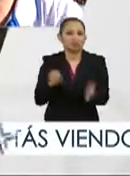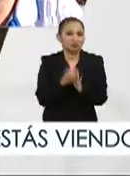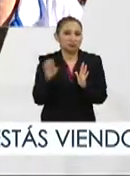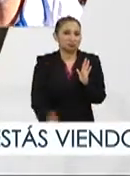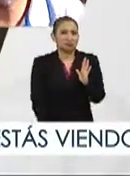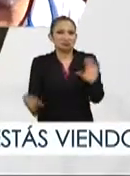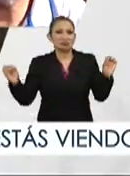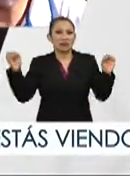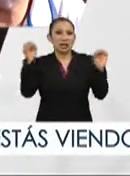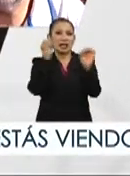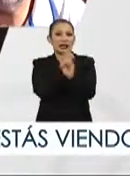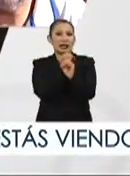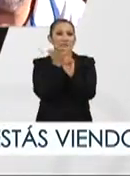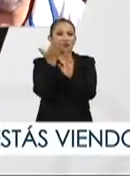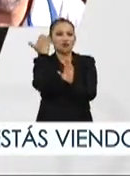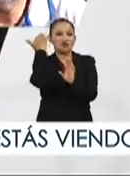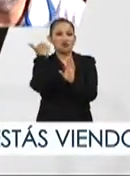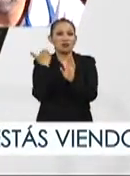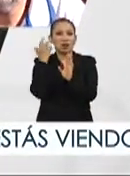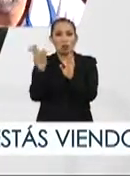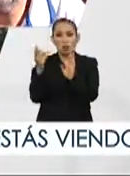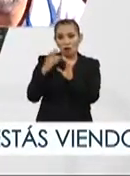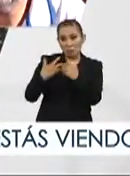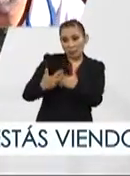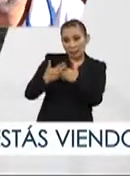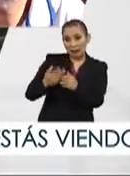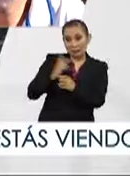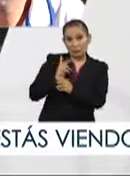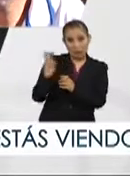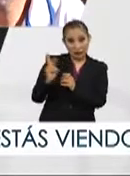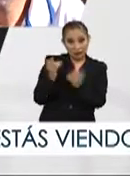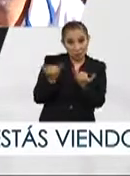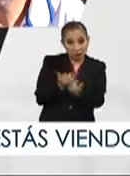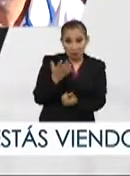pues, eclipses pasados de similares características?